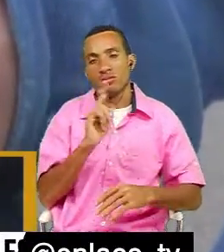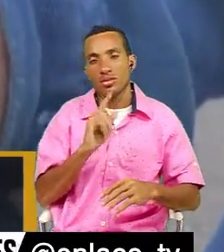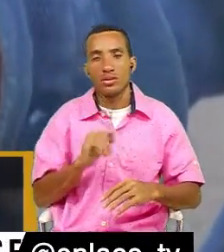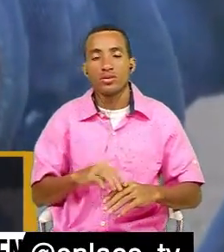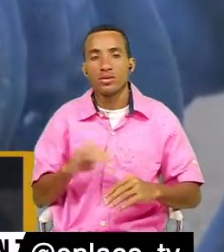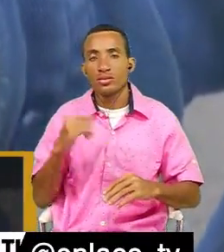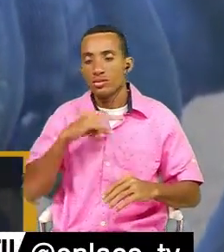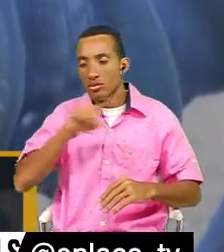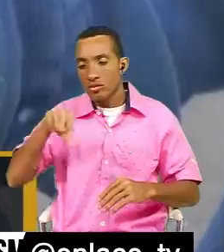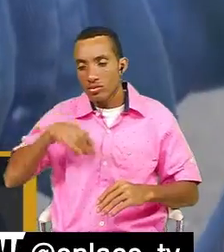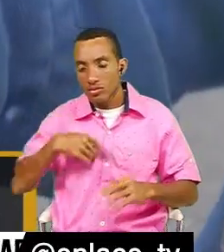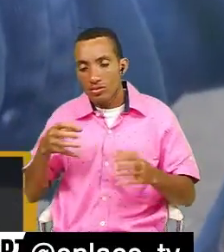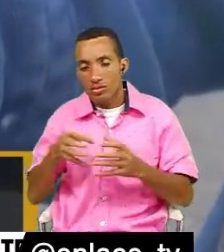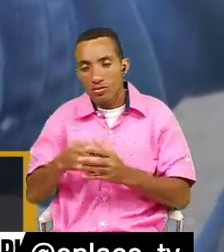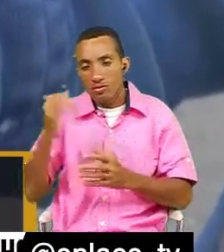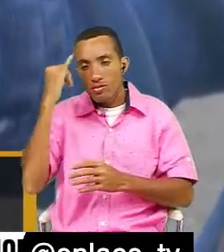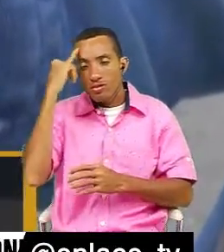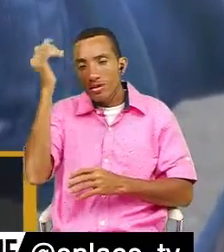estrategia